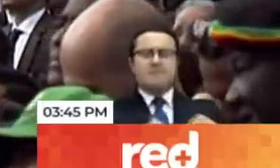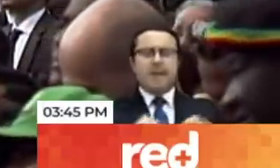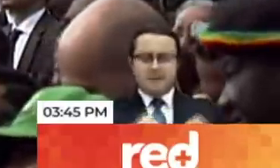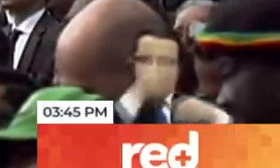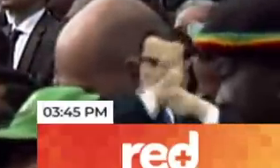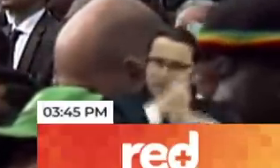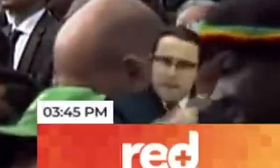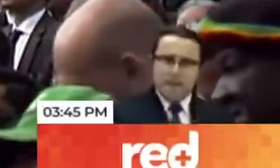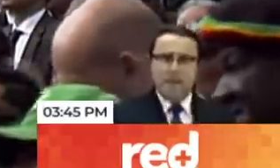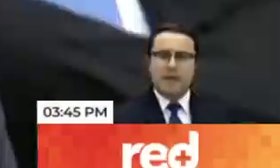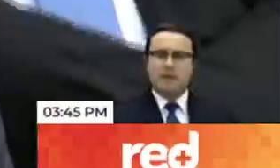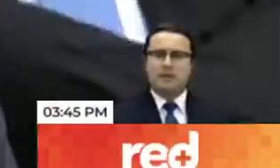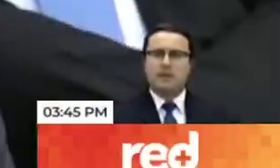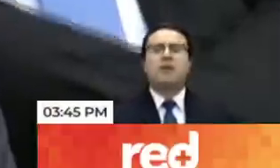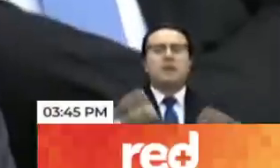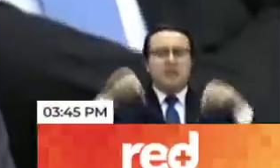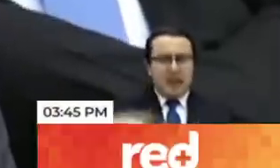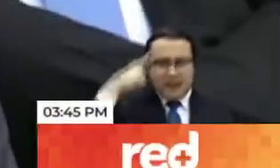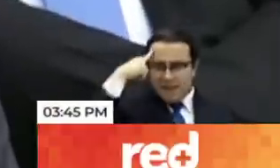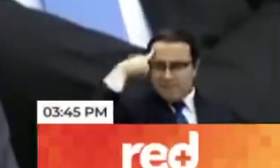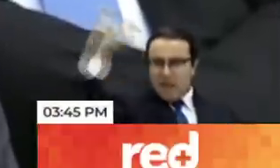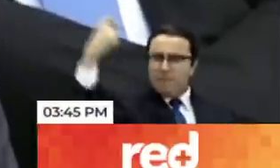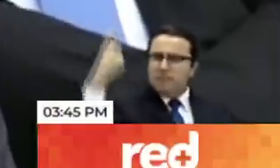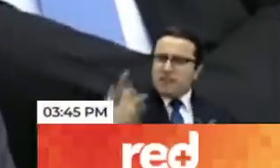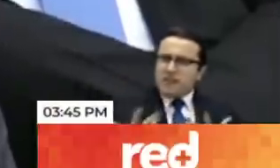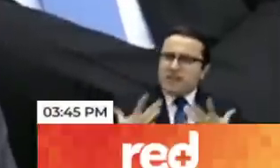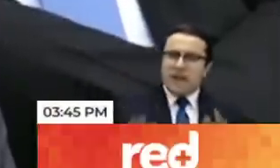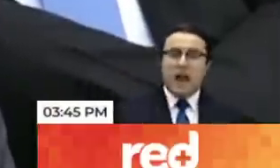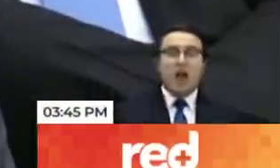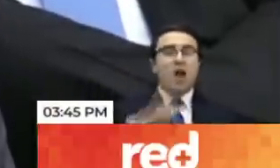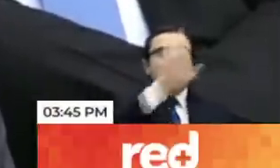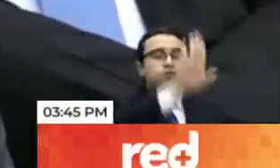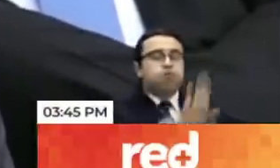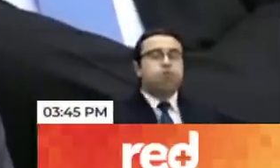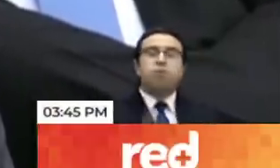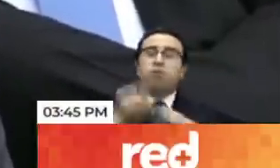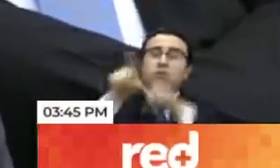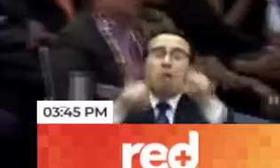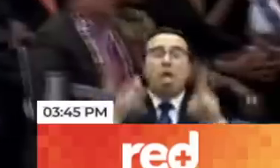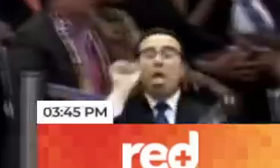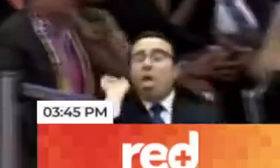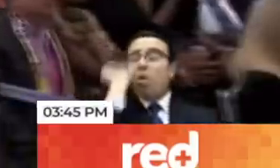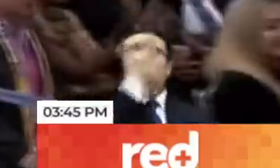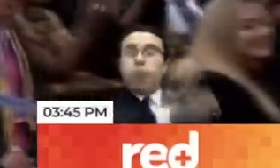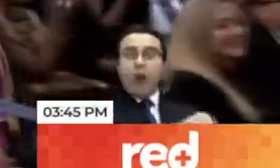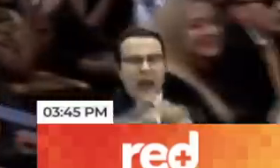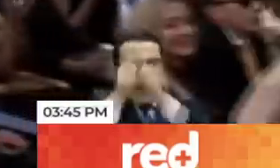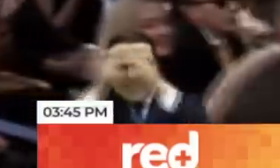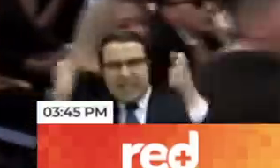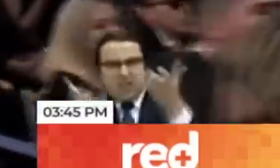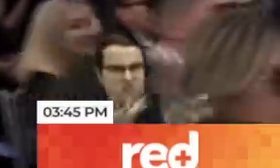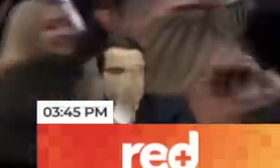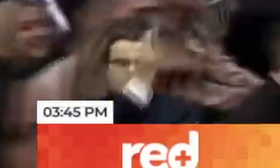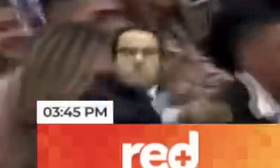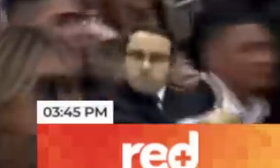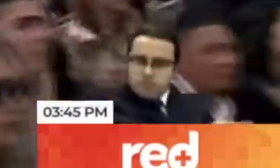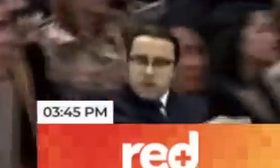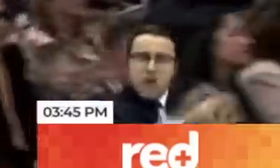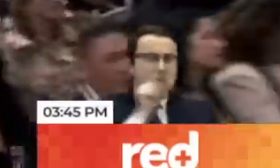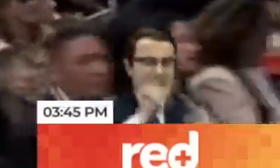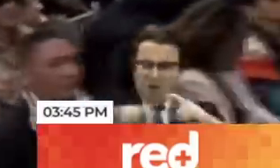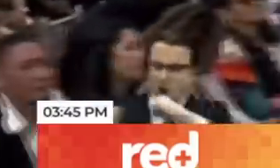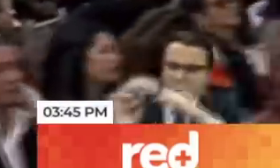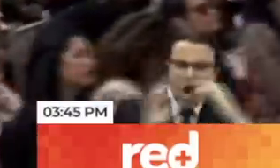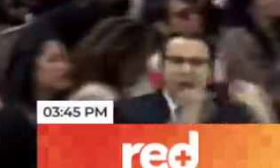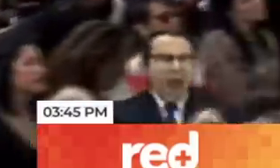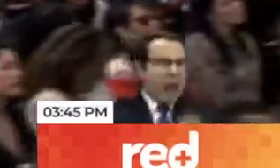reto, que el Estado llegue a los territorios hoy abandonados para detener la guerra, para detener las violencias, para